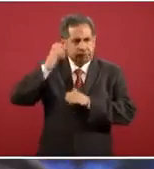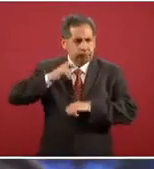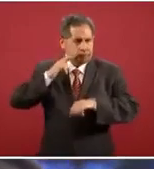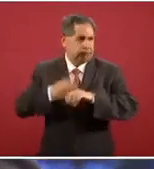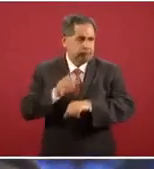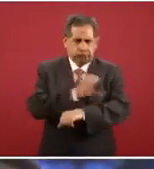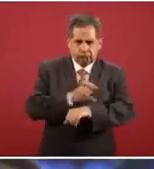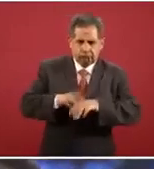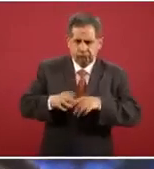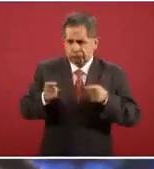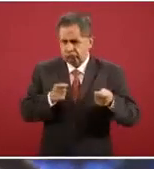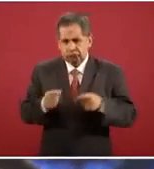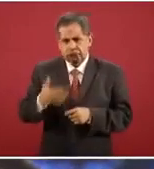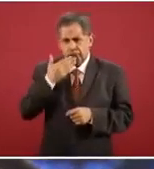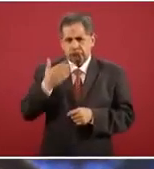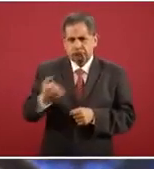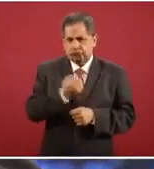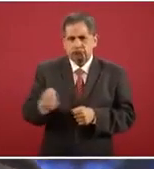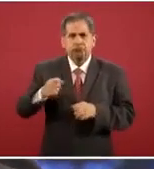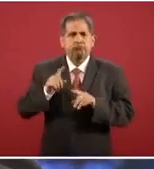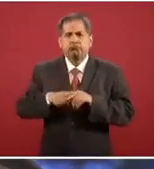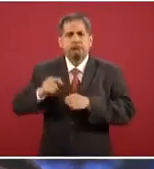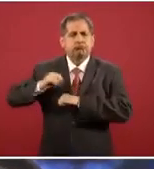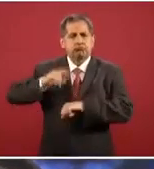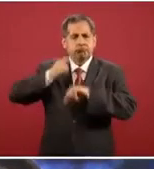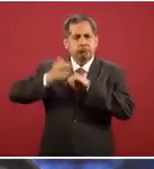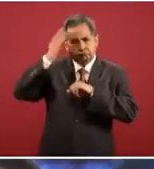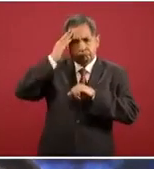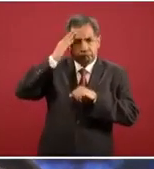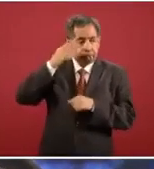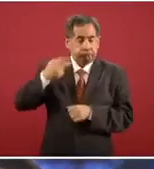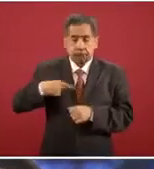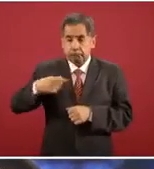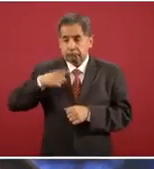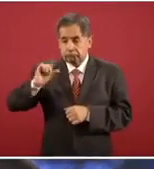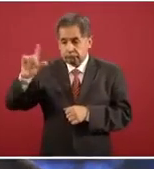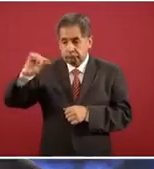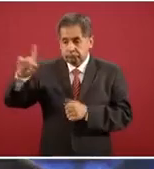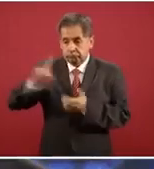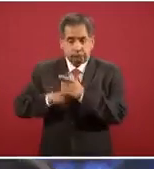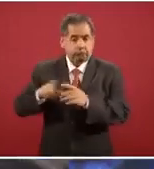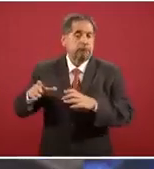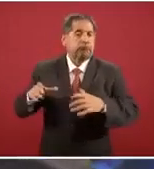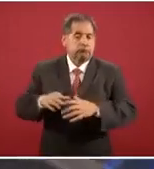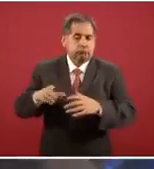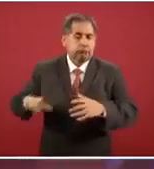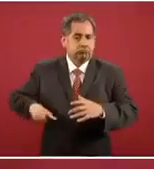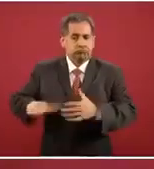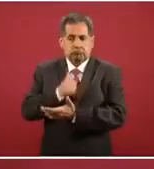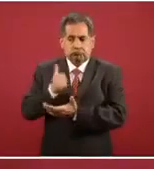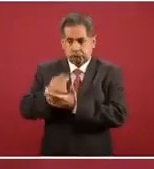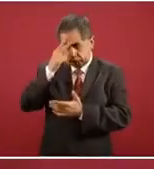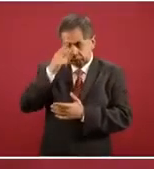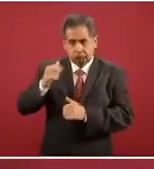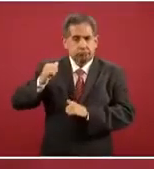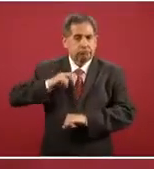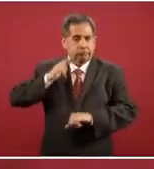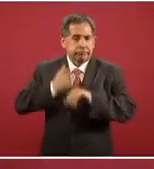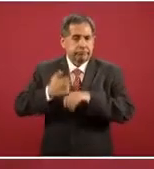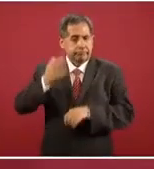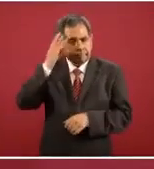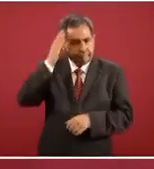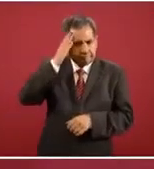manera muy eficiente por los servidores públicos del gobierno en la ciudad de méxico encabezados por la jefa de gobierno